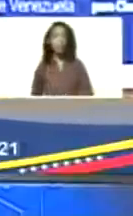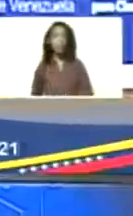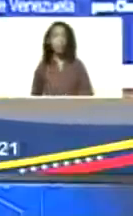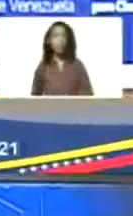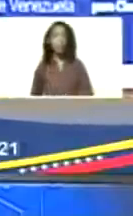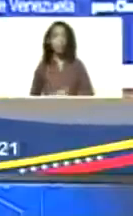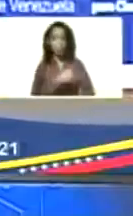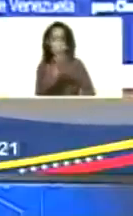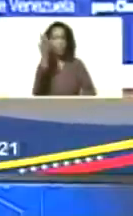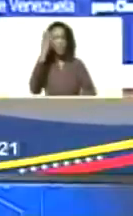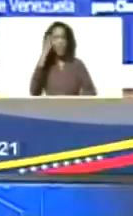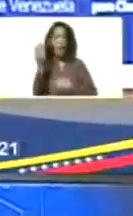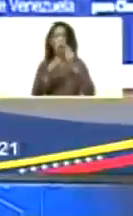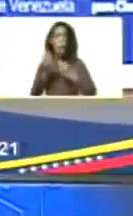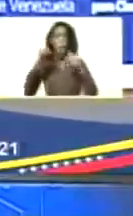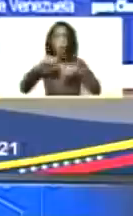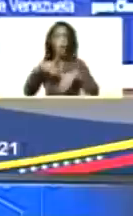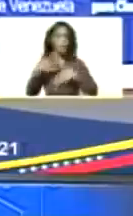¿Ustedes saben cómo estamos hoy?